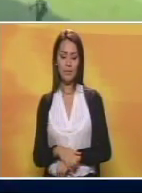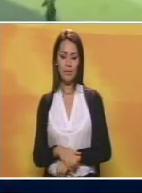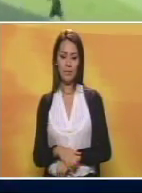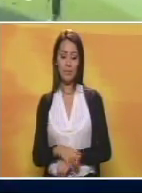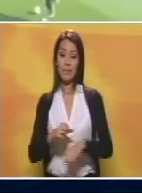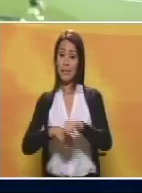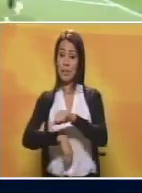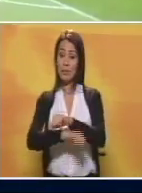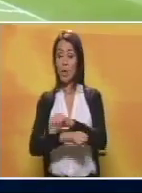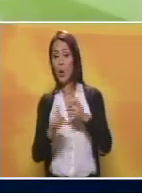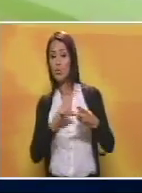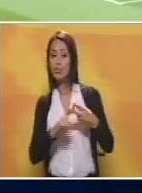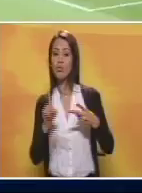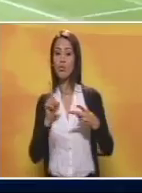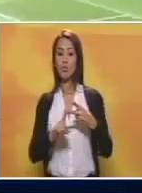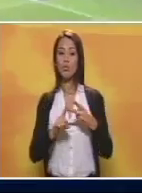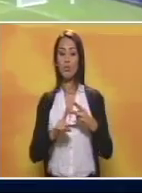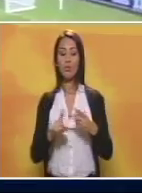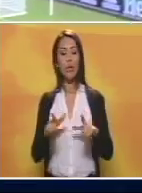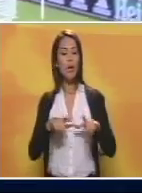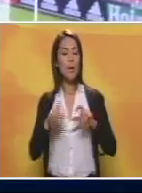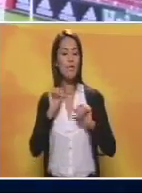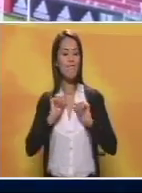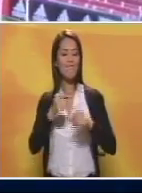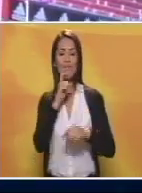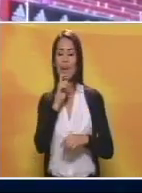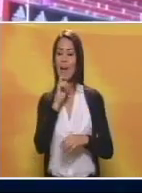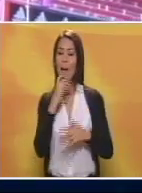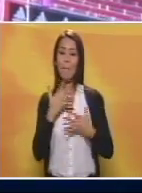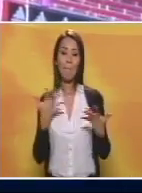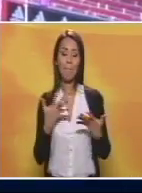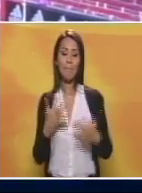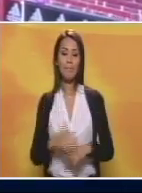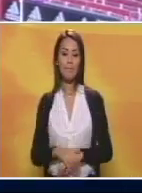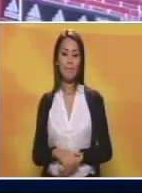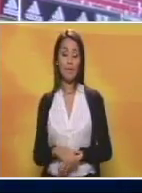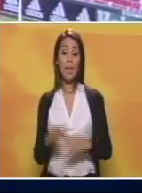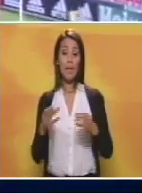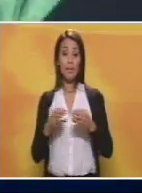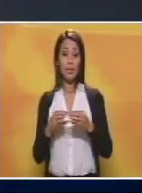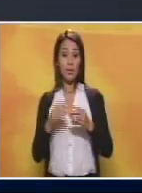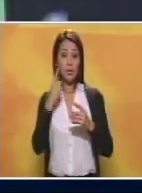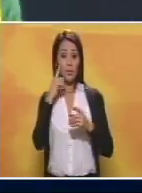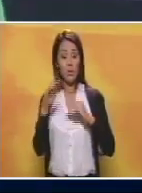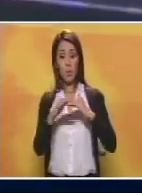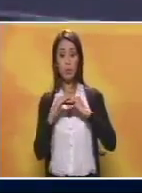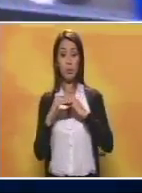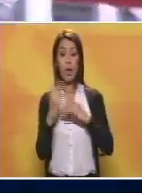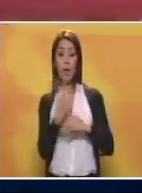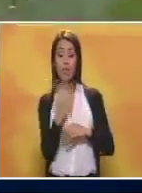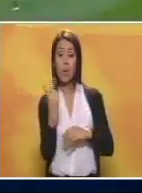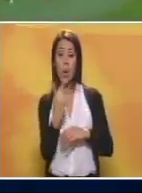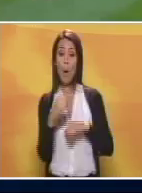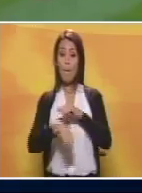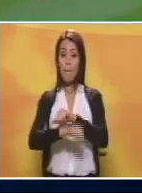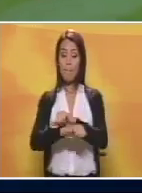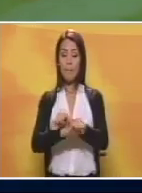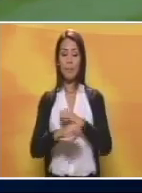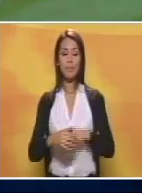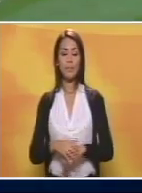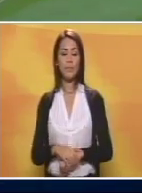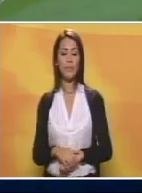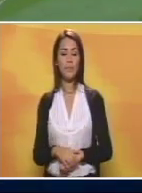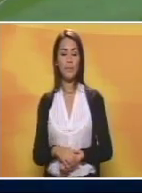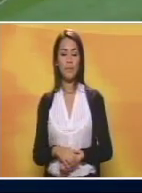En la MLS, segundo punto en un difícil comienzo para Giovanni Savarese al frente del Portland Timbers. Empate a 2 del equipo de la Ciudad de las Rosas